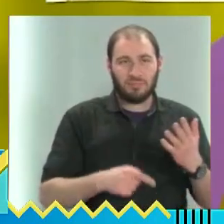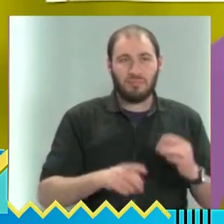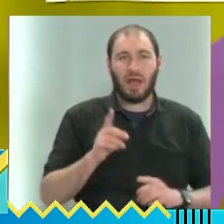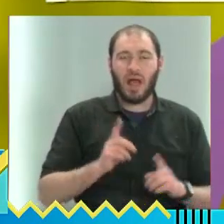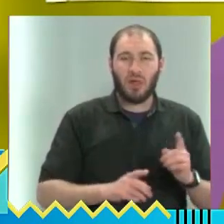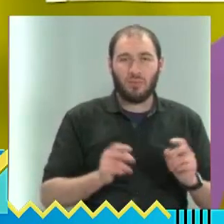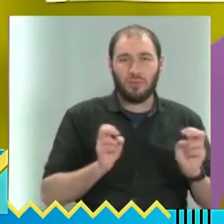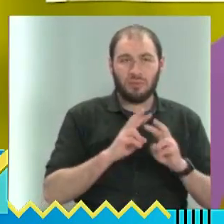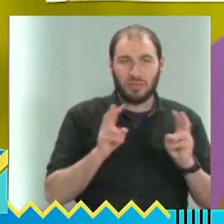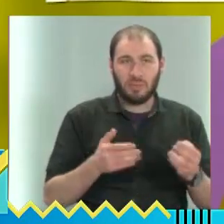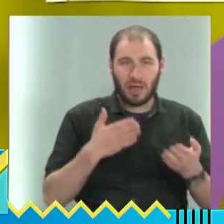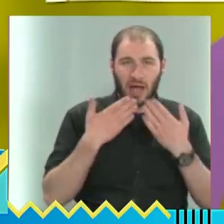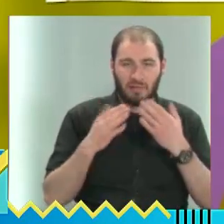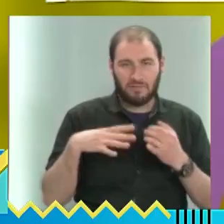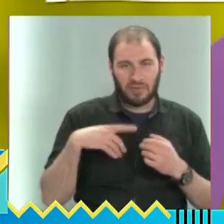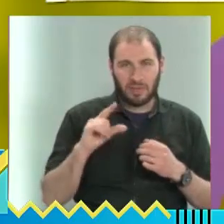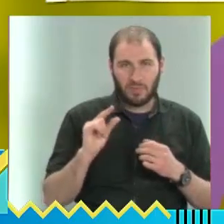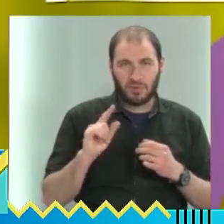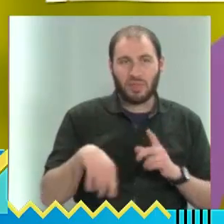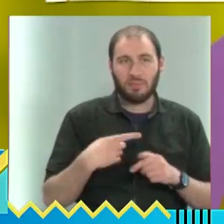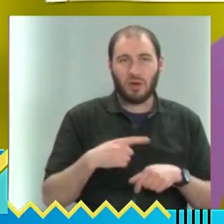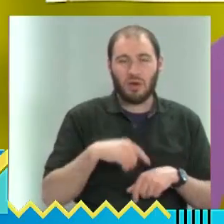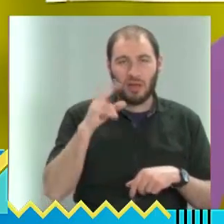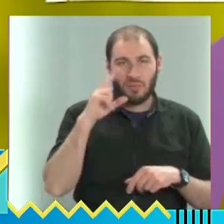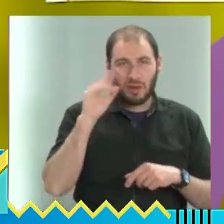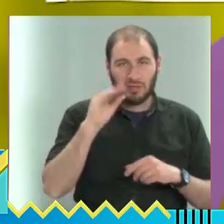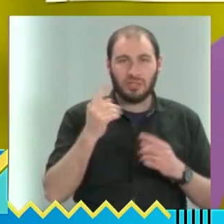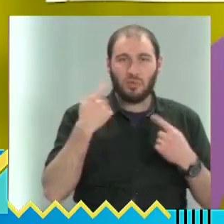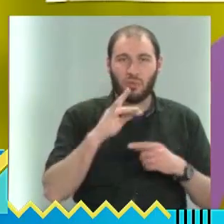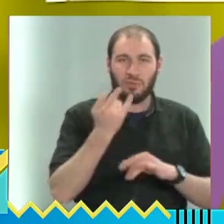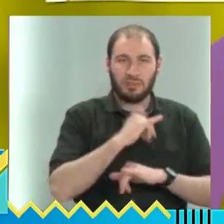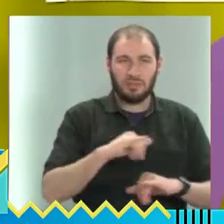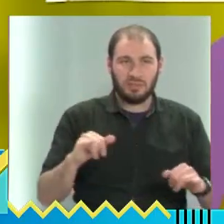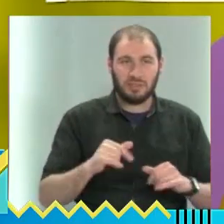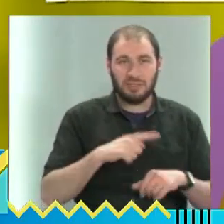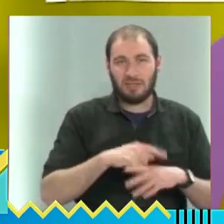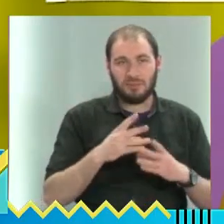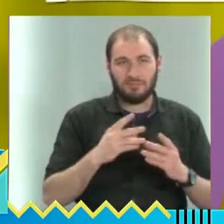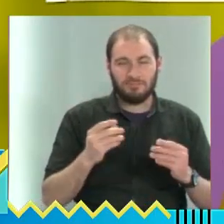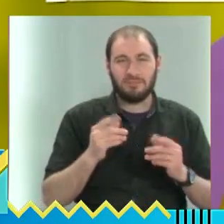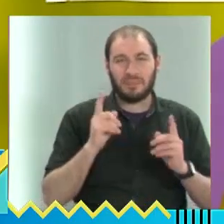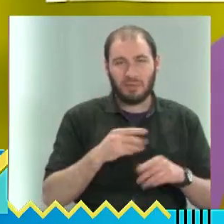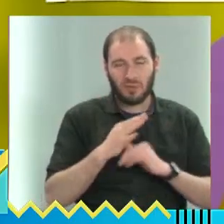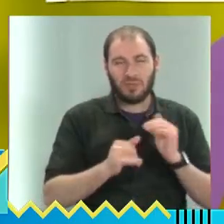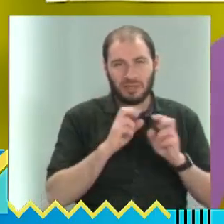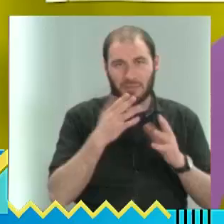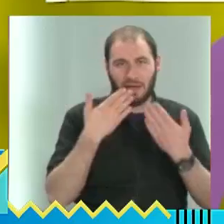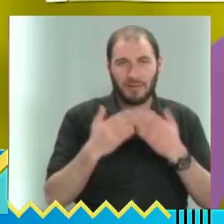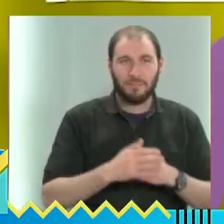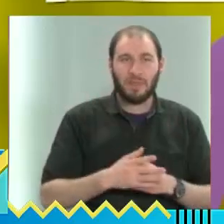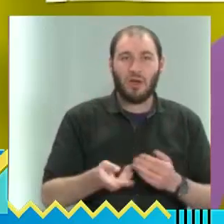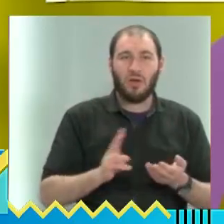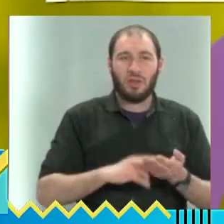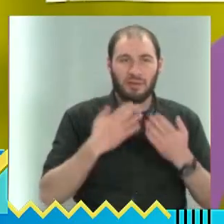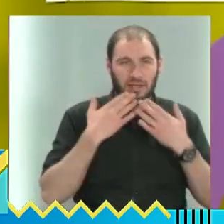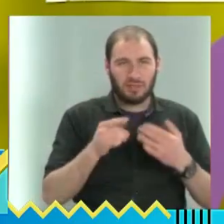de las temas que se van a tratar dentro de un ratito nomás a partir de las 21 horas en Universidad Noticias. No nos quedamos afuera de esas temáticas tampoco.